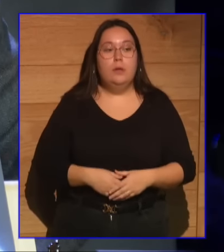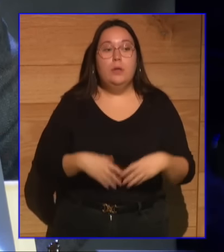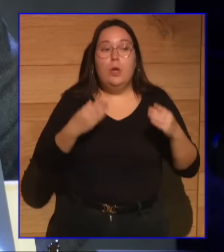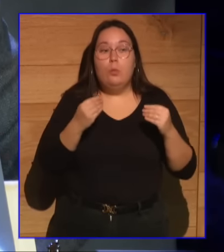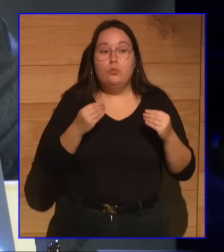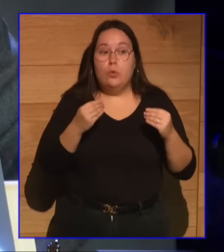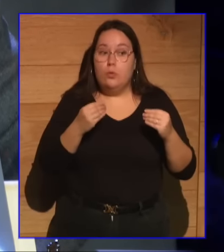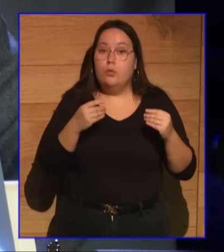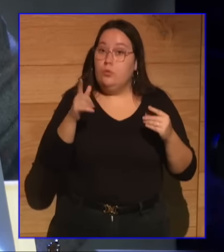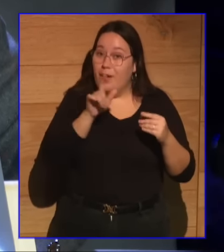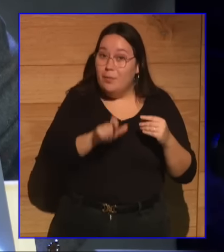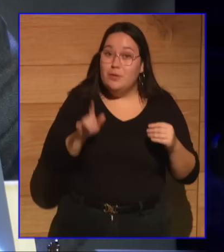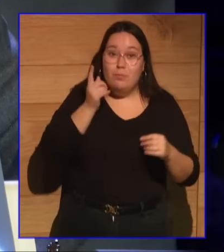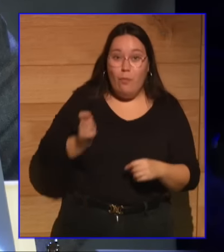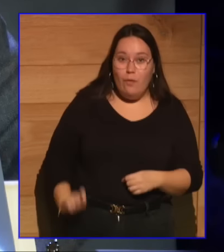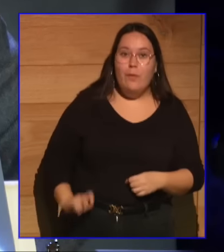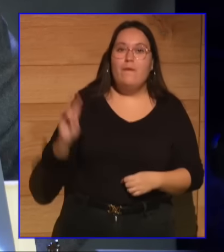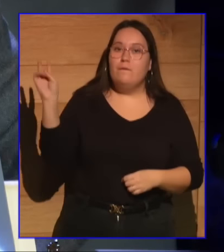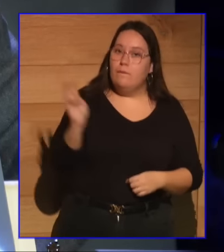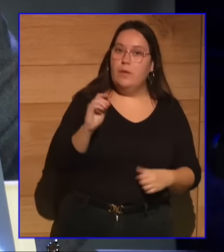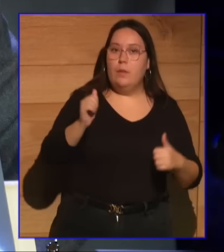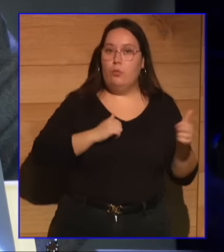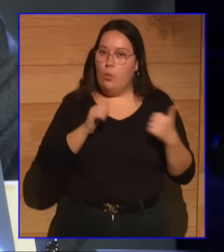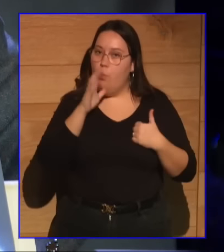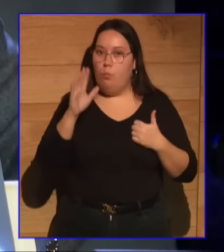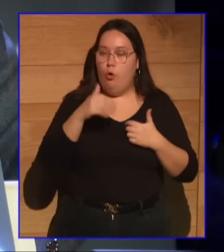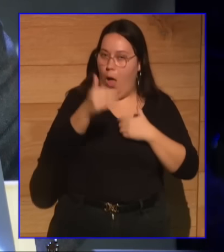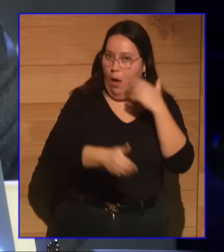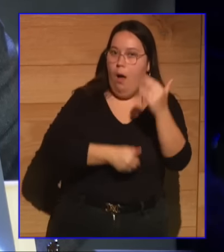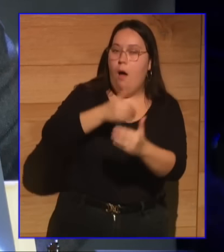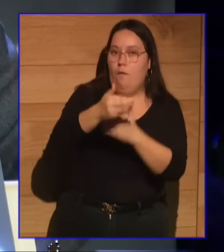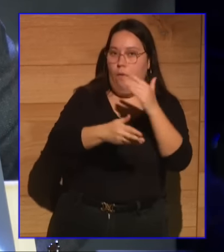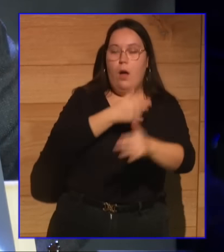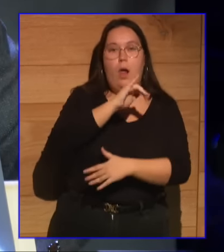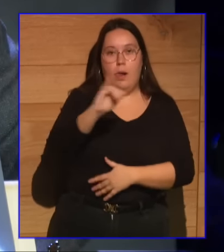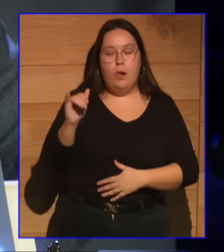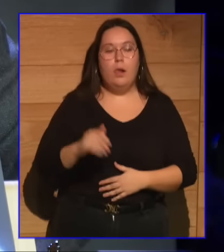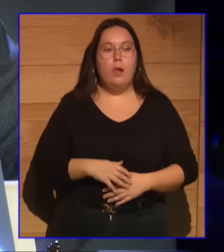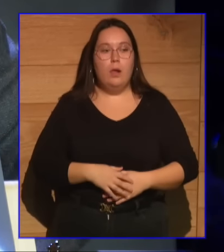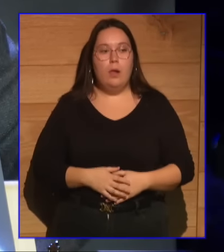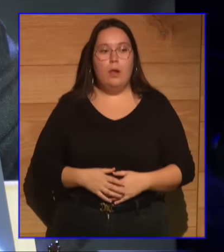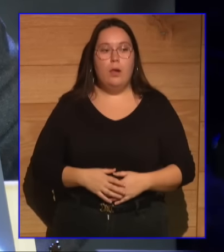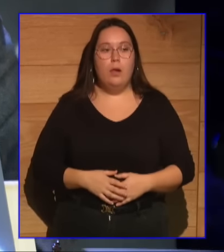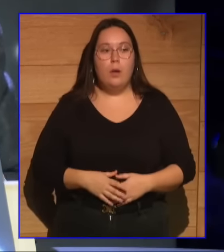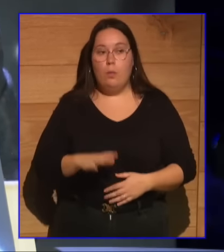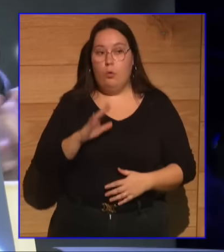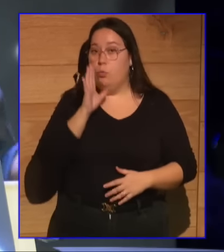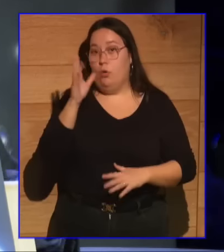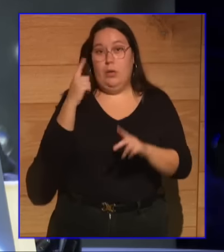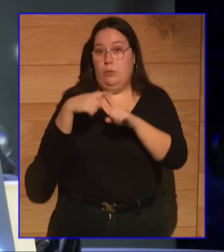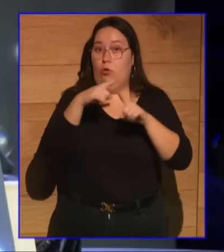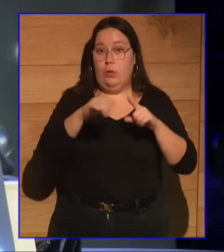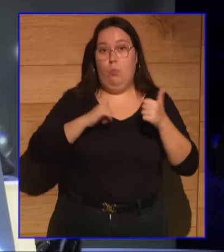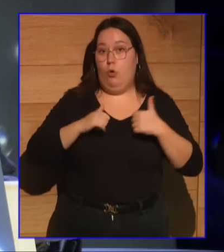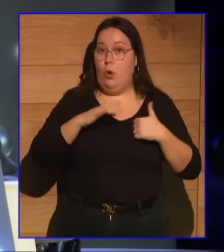insisto, vienen de Polonia, o muchos grandes avances, operadores de todo el mundo, se fijan en lo que sucede con Polonia. Bueno, pues